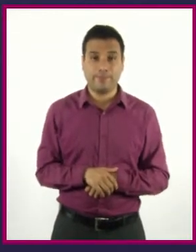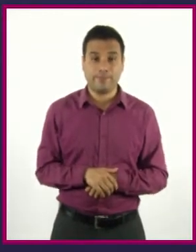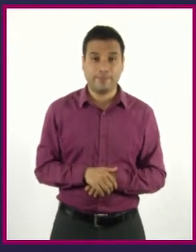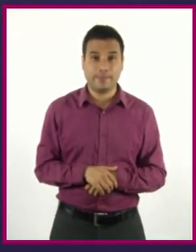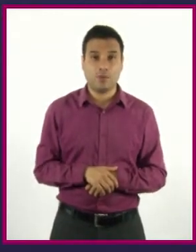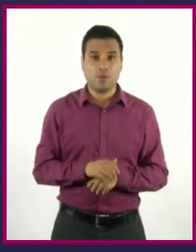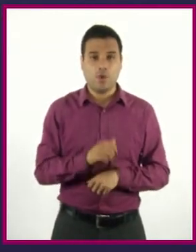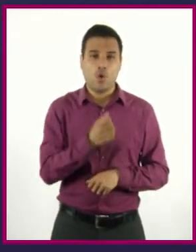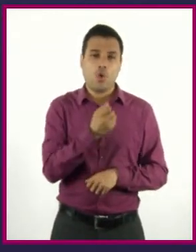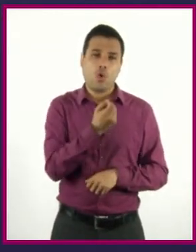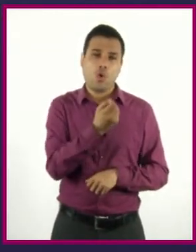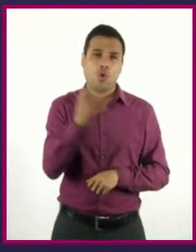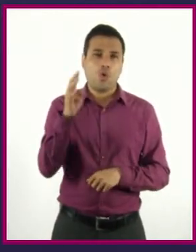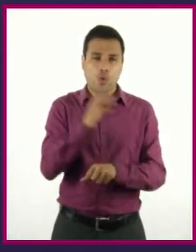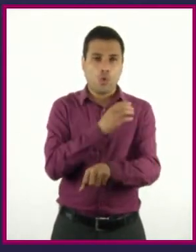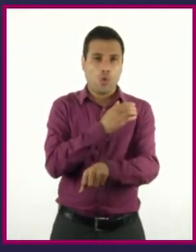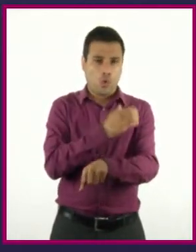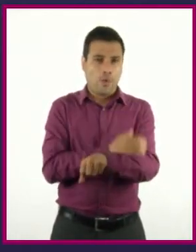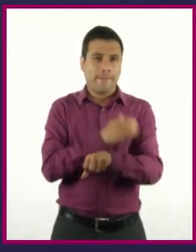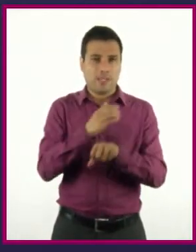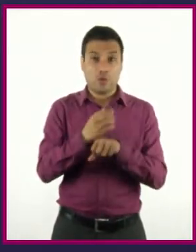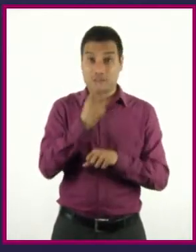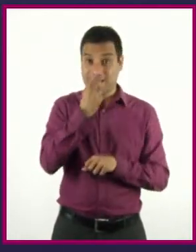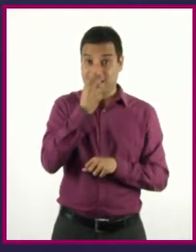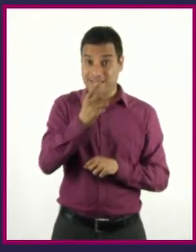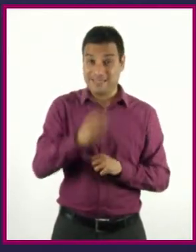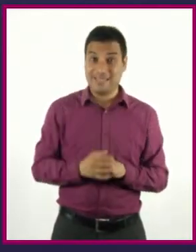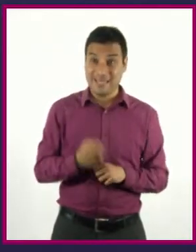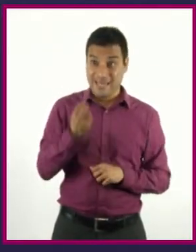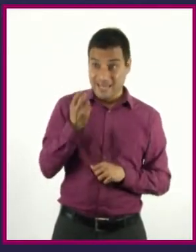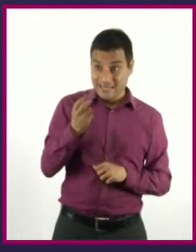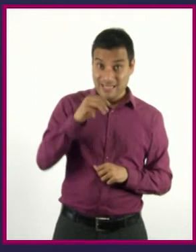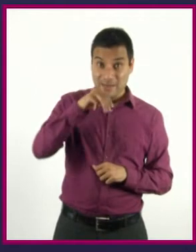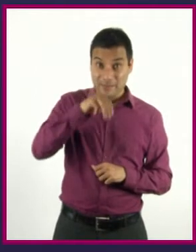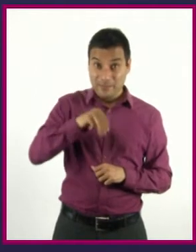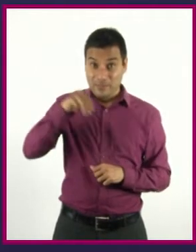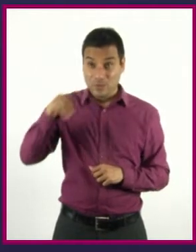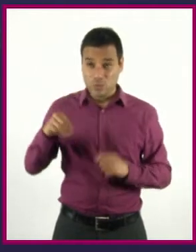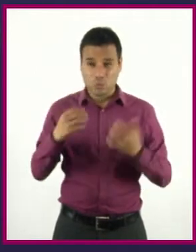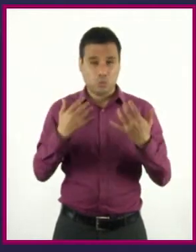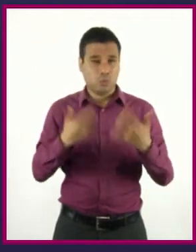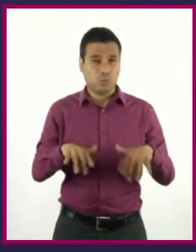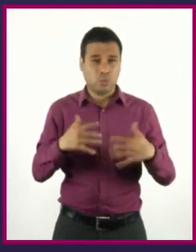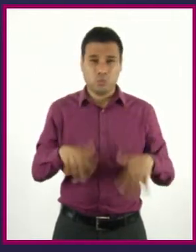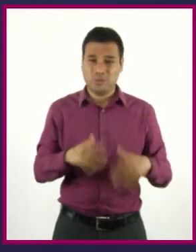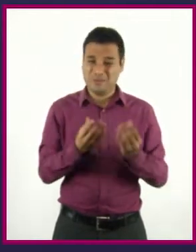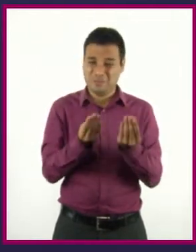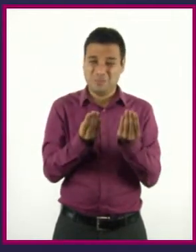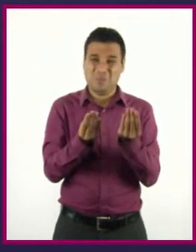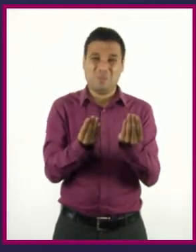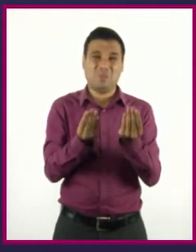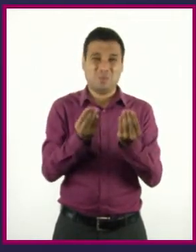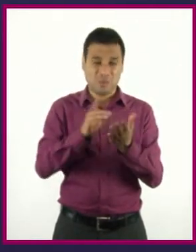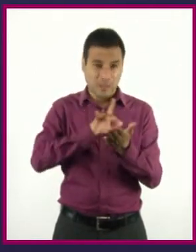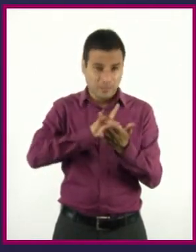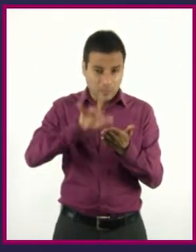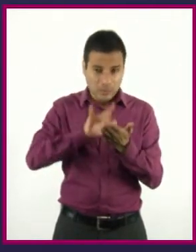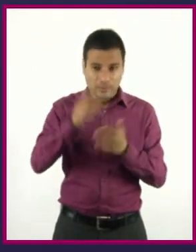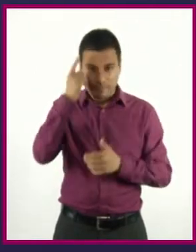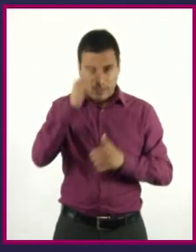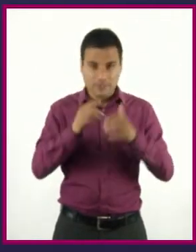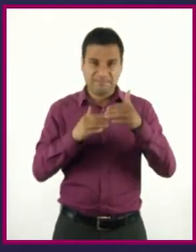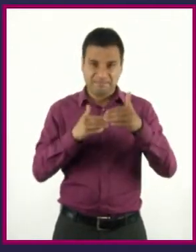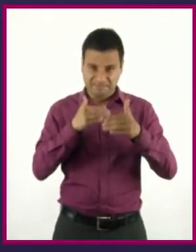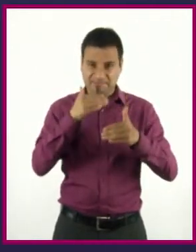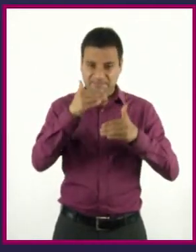de otros países lo reconocían como el científico que más había aportado de manera individual para el desarrollo de la ciencia